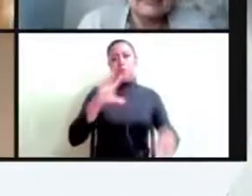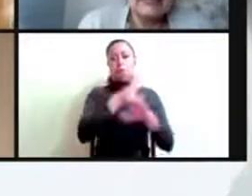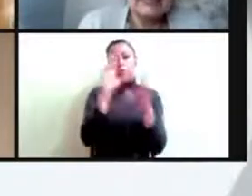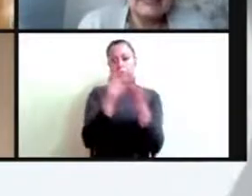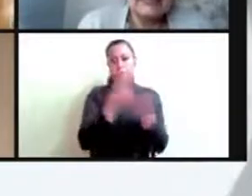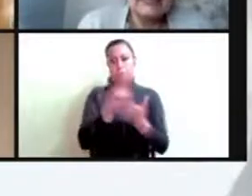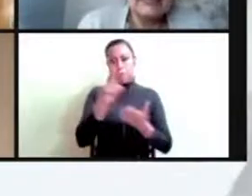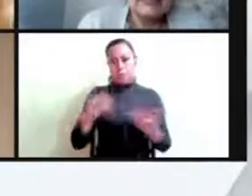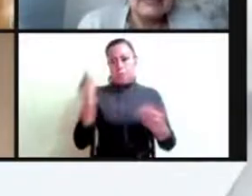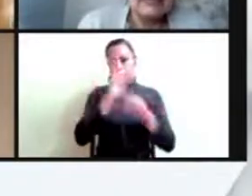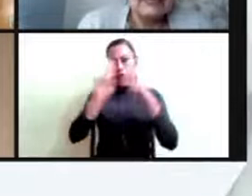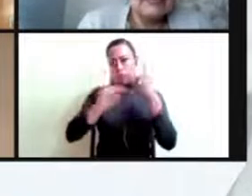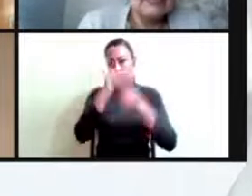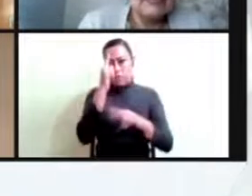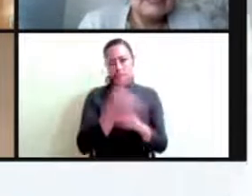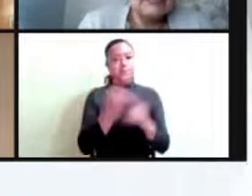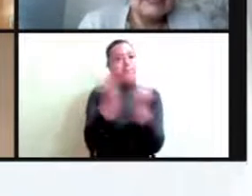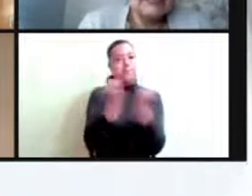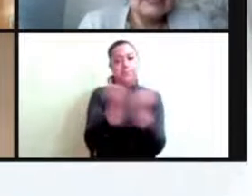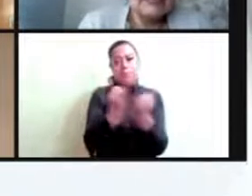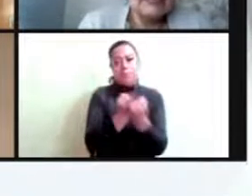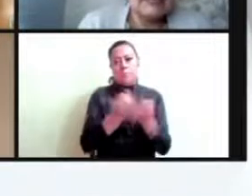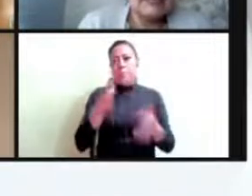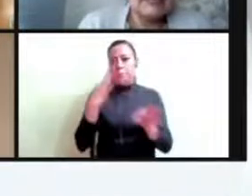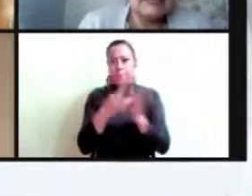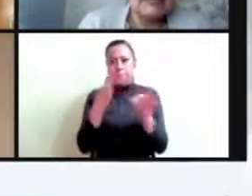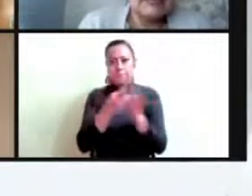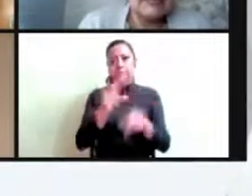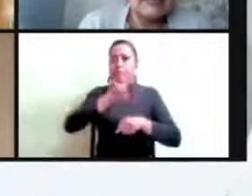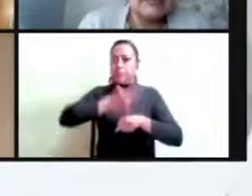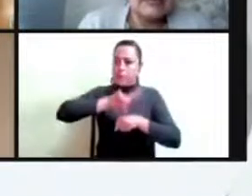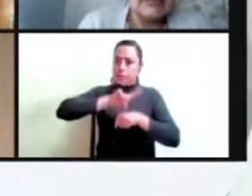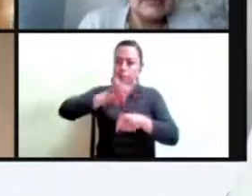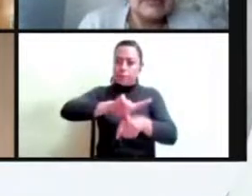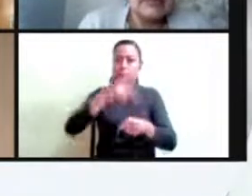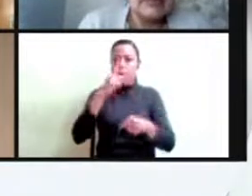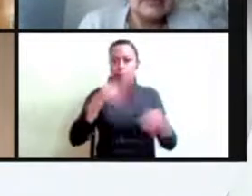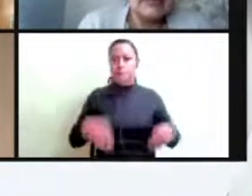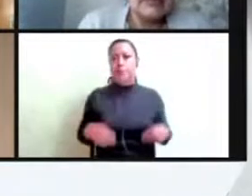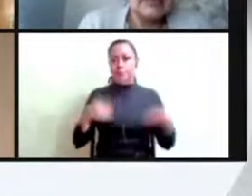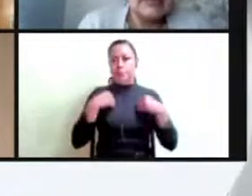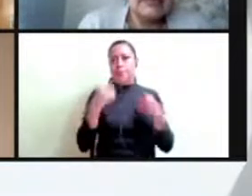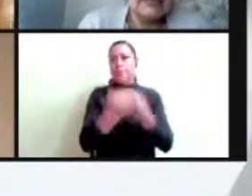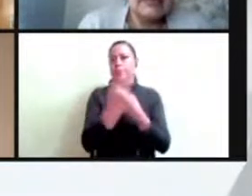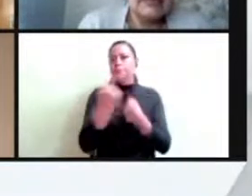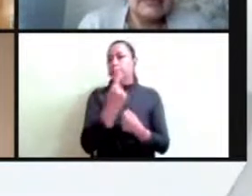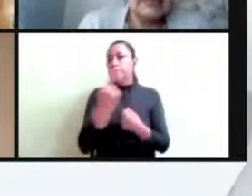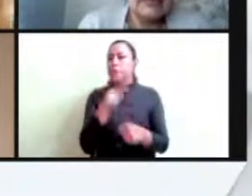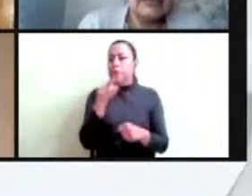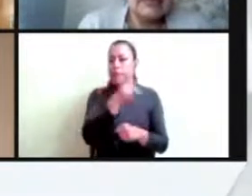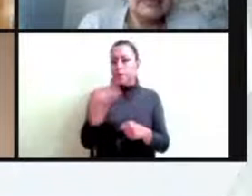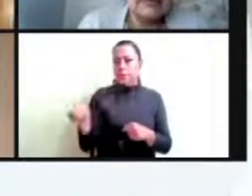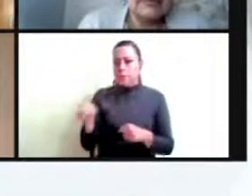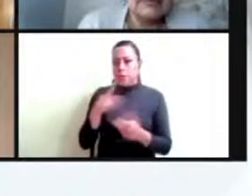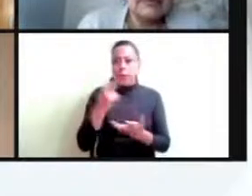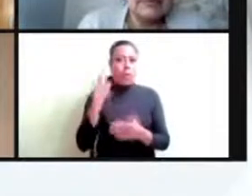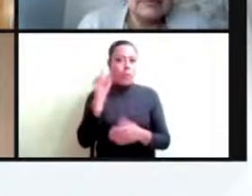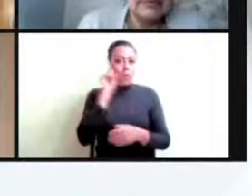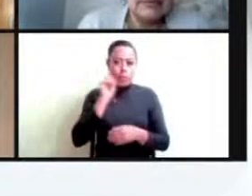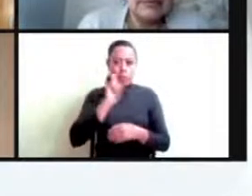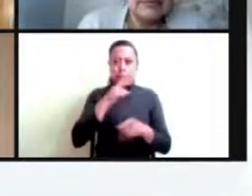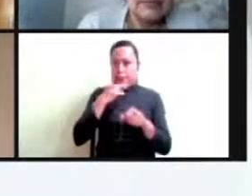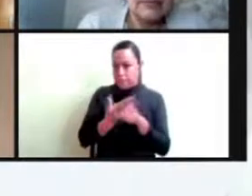de hacerlos efectivos cada día de tu vida. Porque cuando las mujeres están a cargo, logramos las